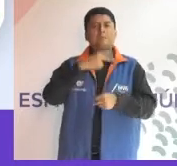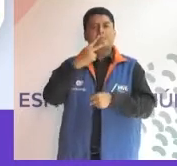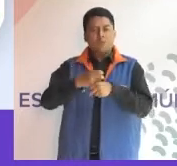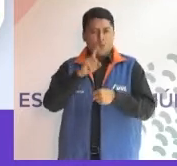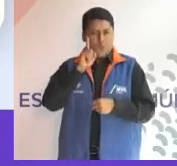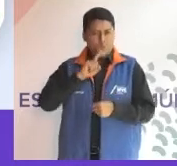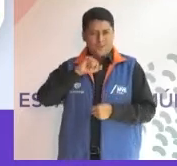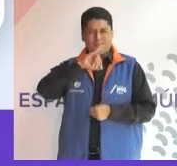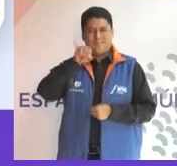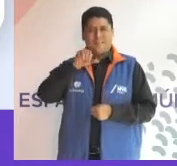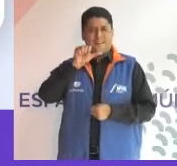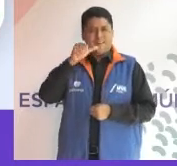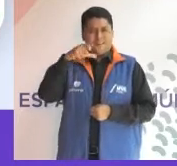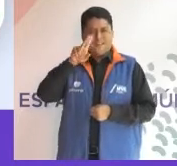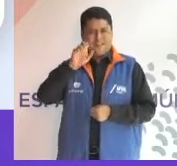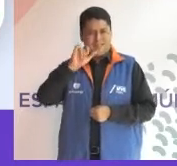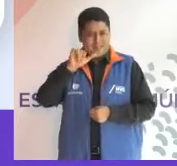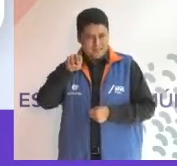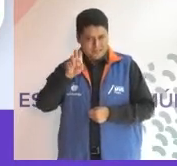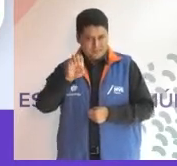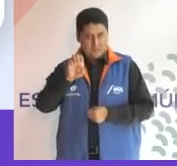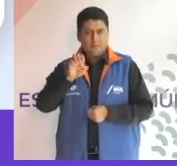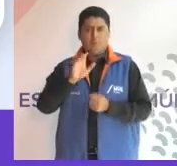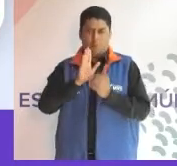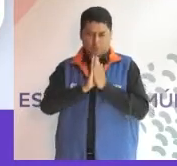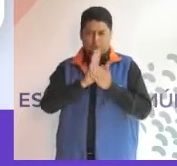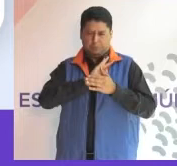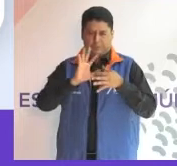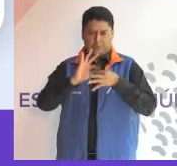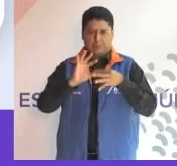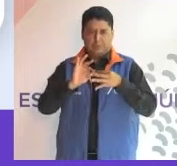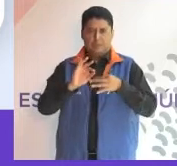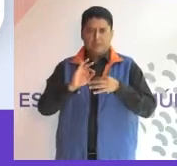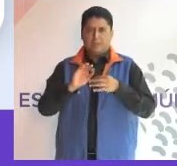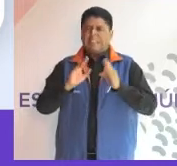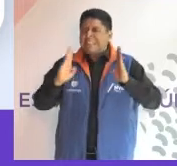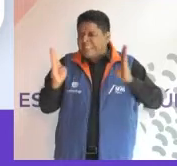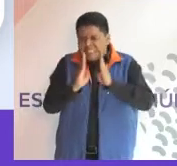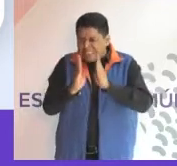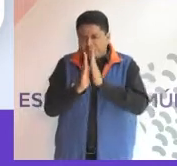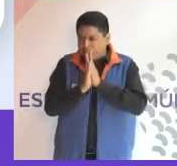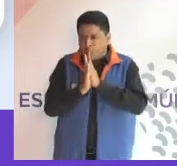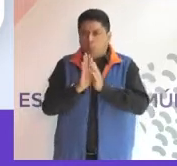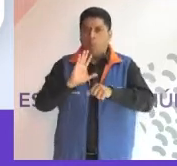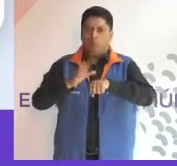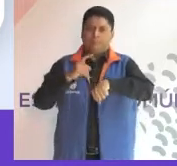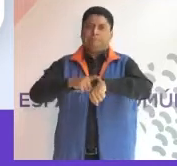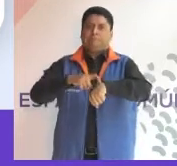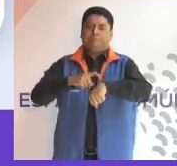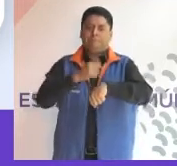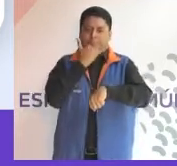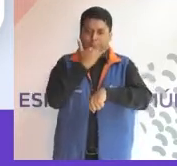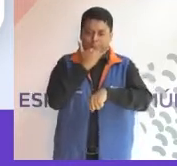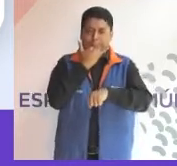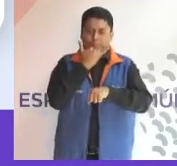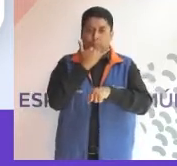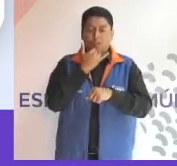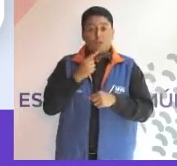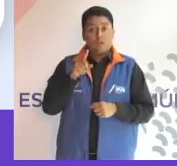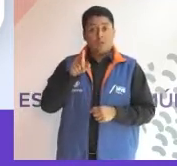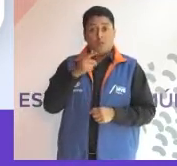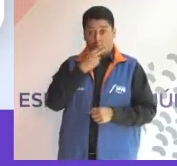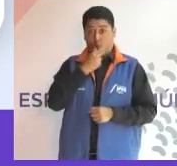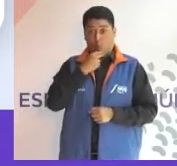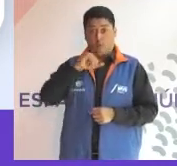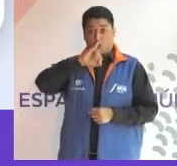así adelantar un poquito porque estamos un poco cortos de tiempo. Entonces, John tiene una perspectiva muy distinta. Creo que es interesante tener